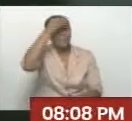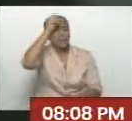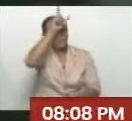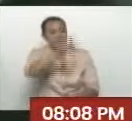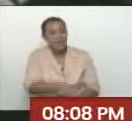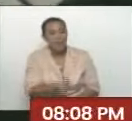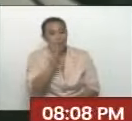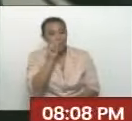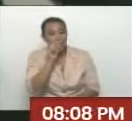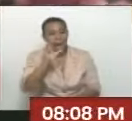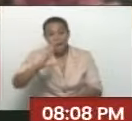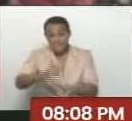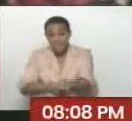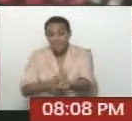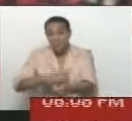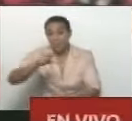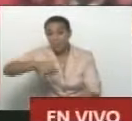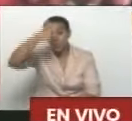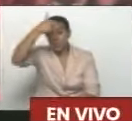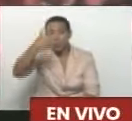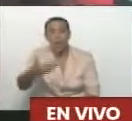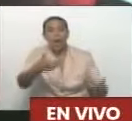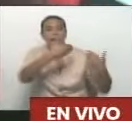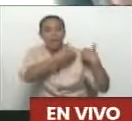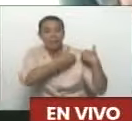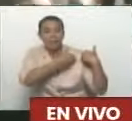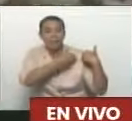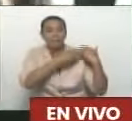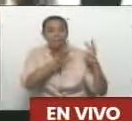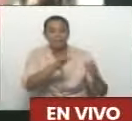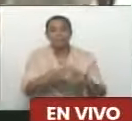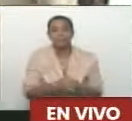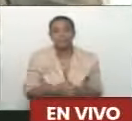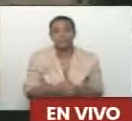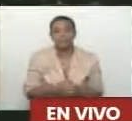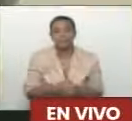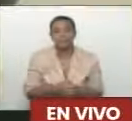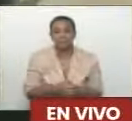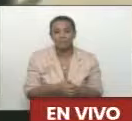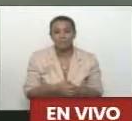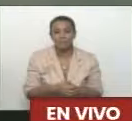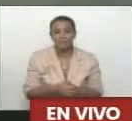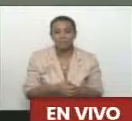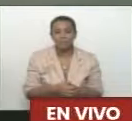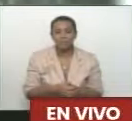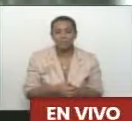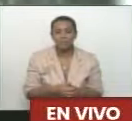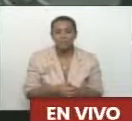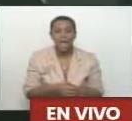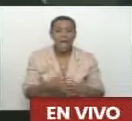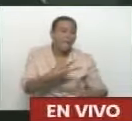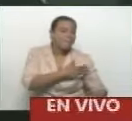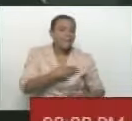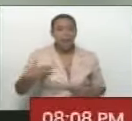él. A mi hermano mayor le tocó hacerse cargo de la casa. Con Maduro sigue la revolución. El malandro confiado se vino otra